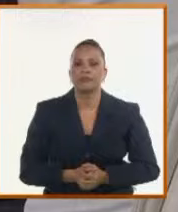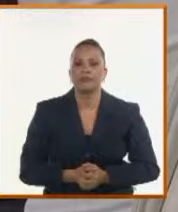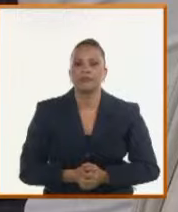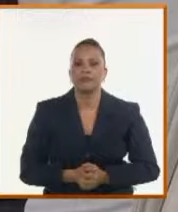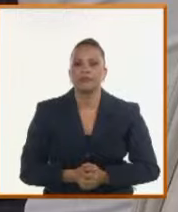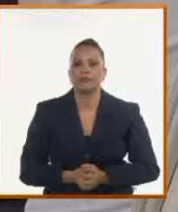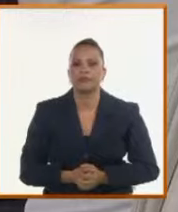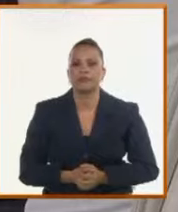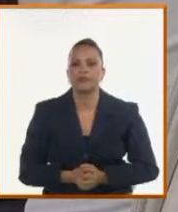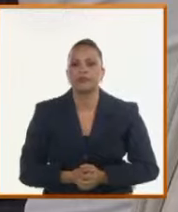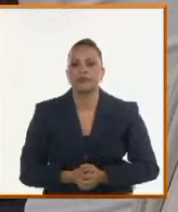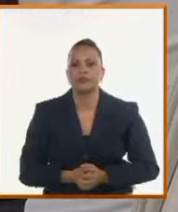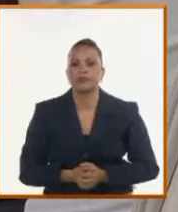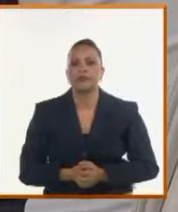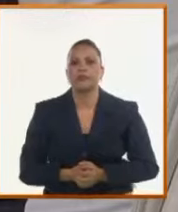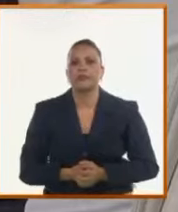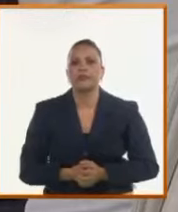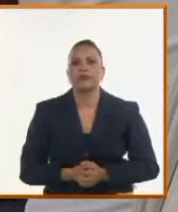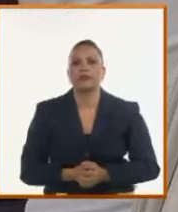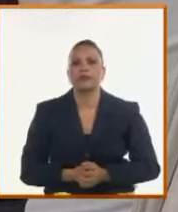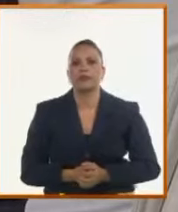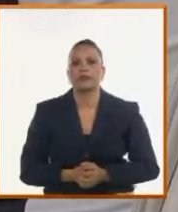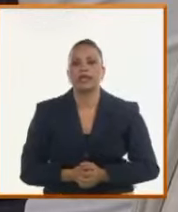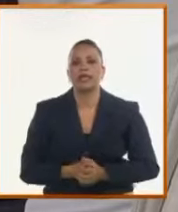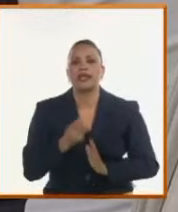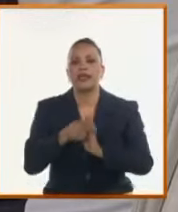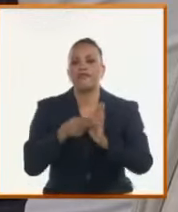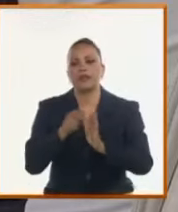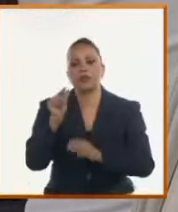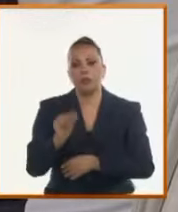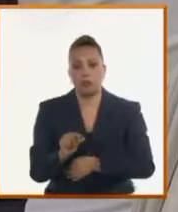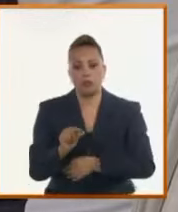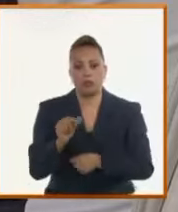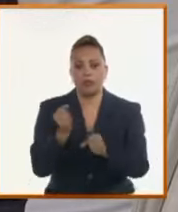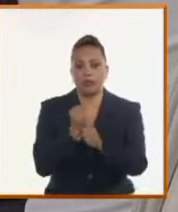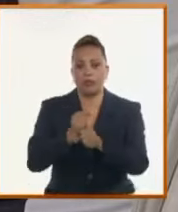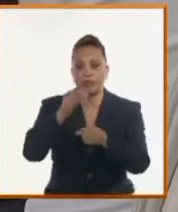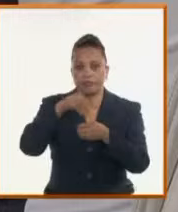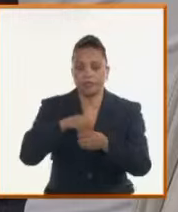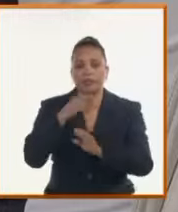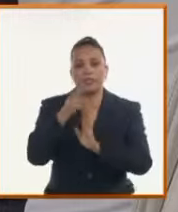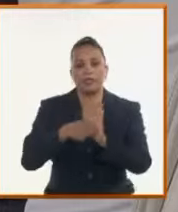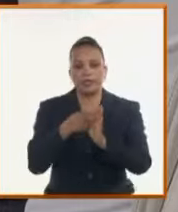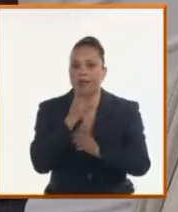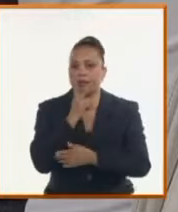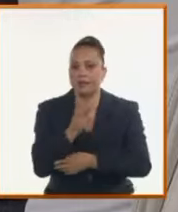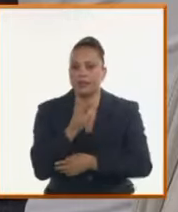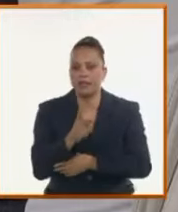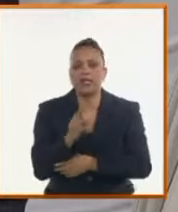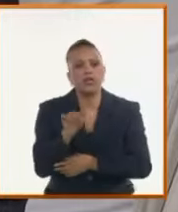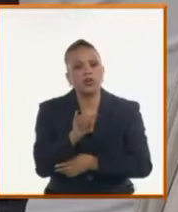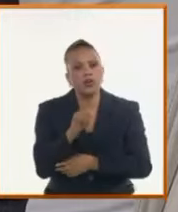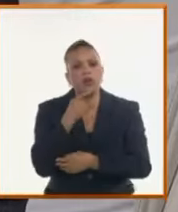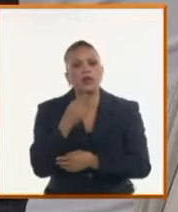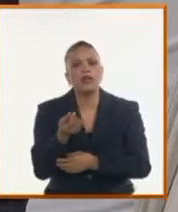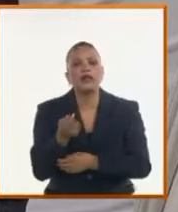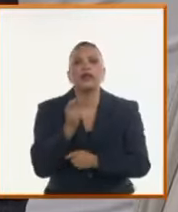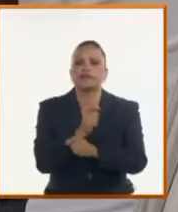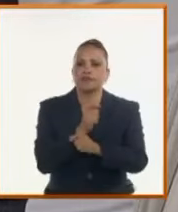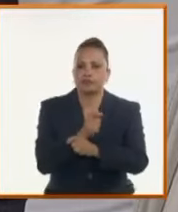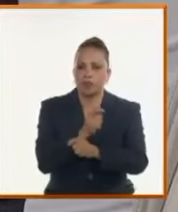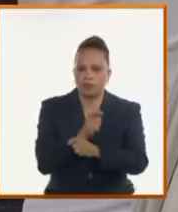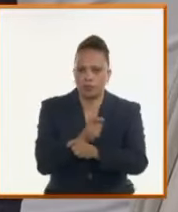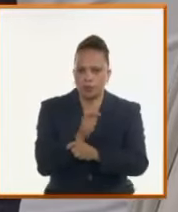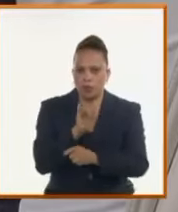tripulaciones Noel sobre todo la ferrosa el personal a bordo de los de los tres recibe capacitación superación